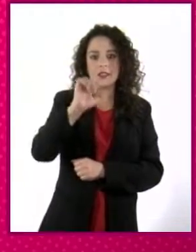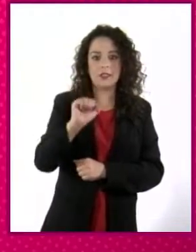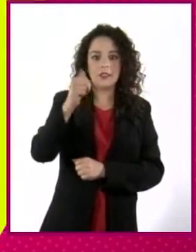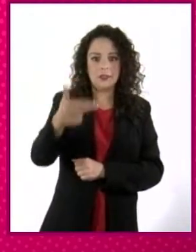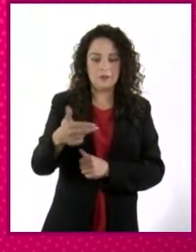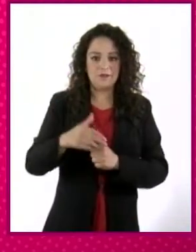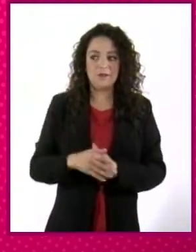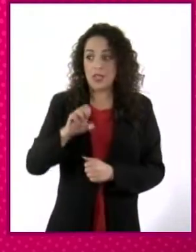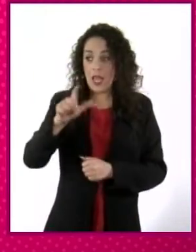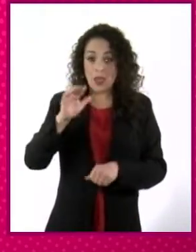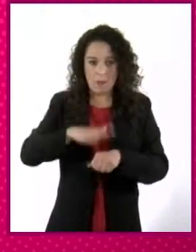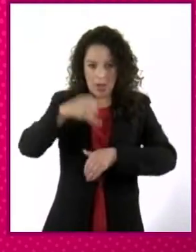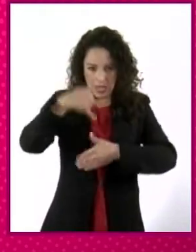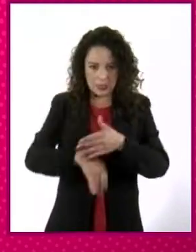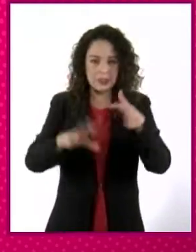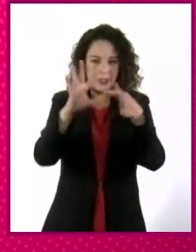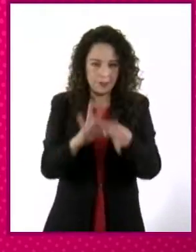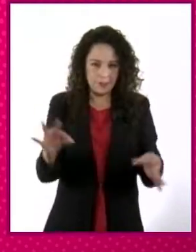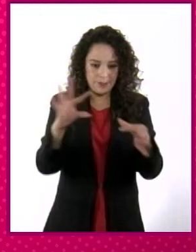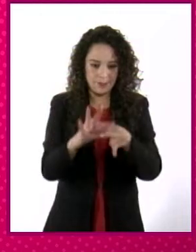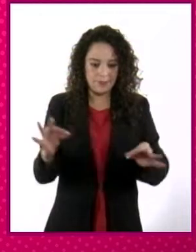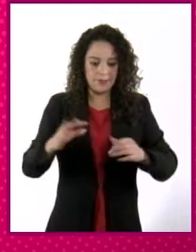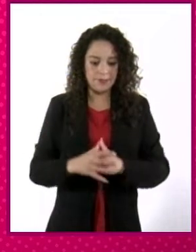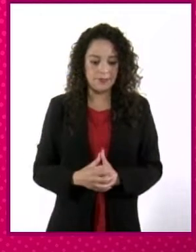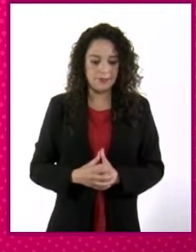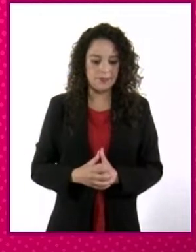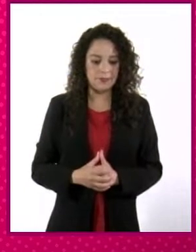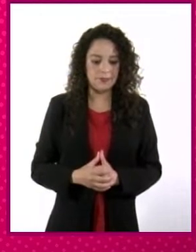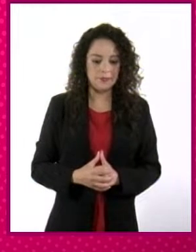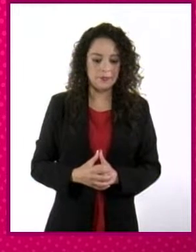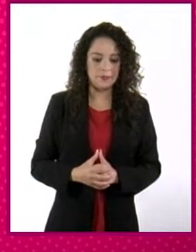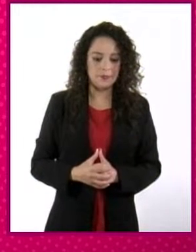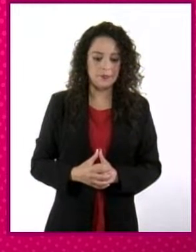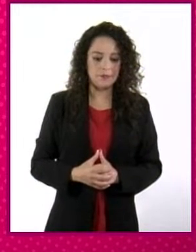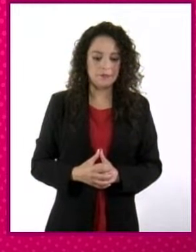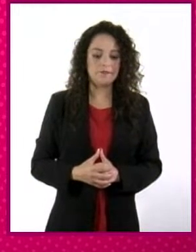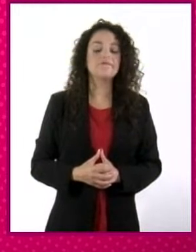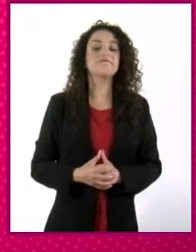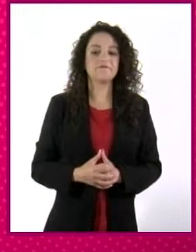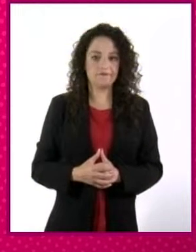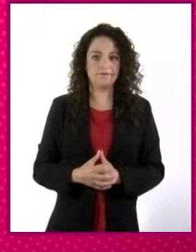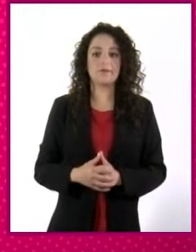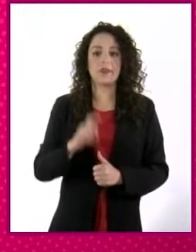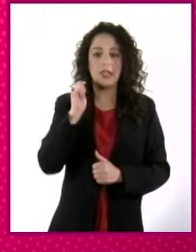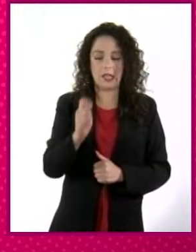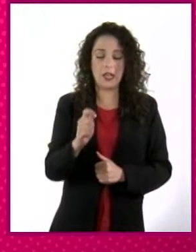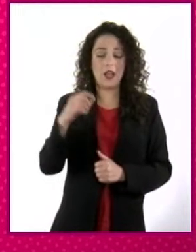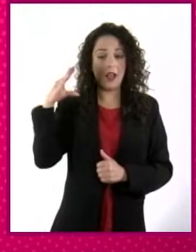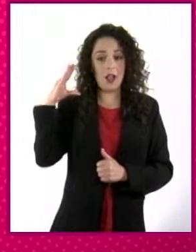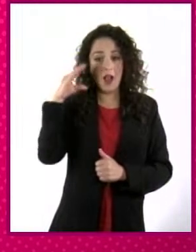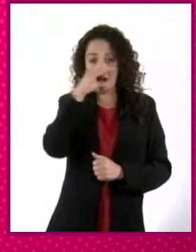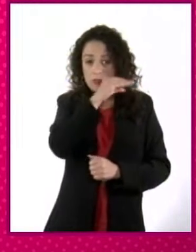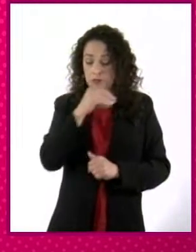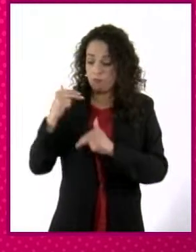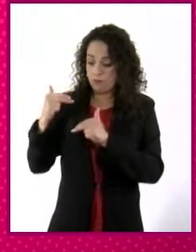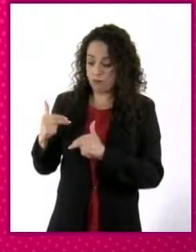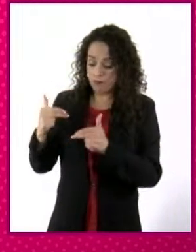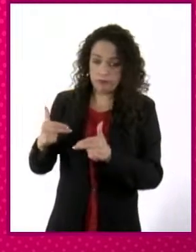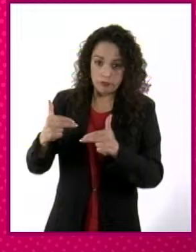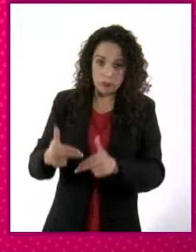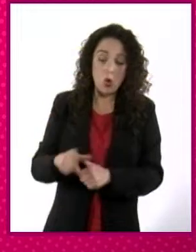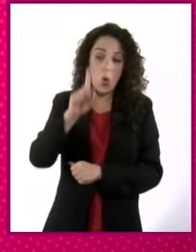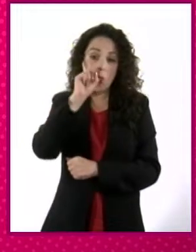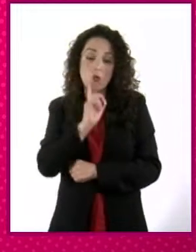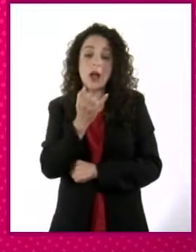tema. Vamos a hablar de los africanos y afrodescendientes, tanto varones como